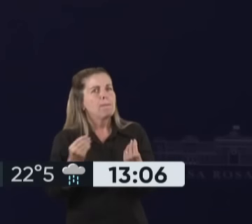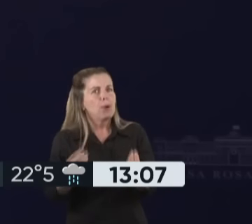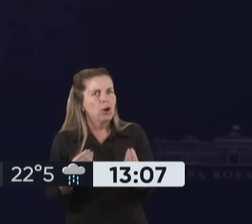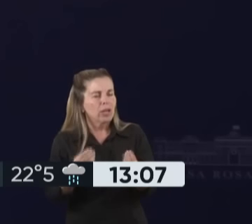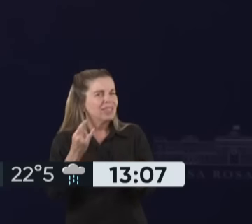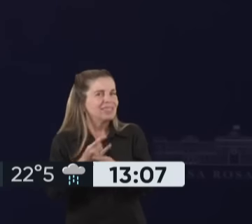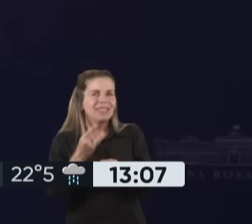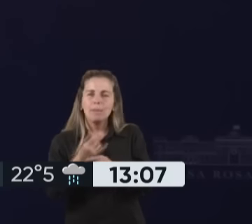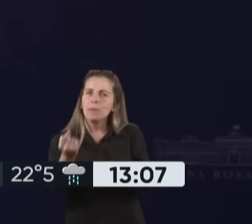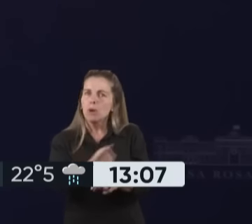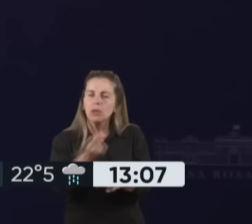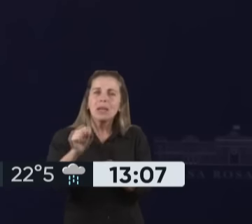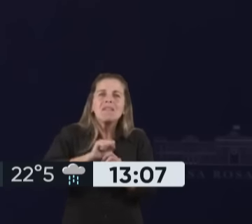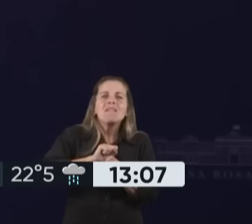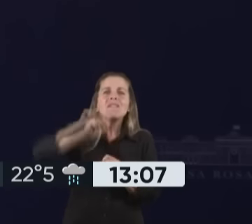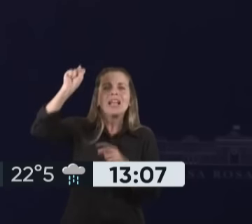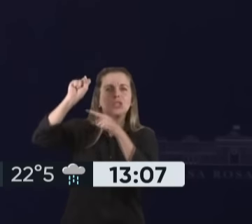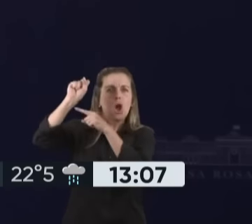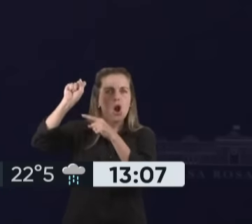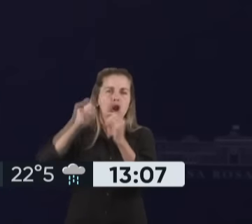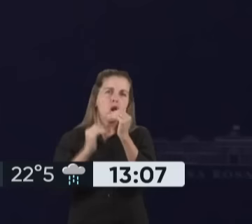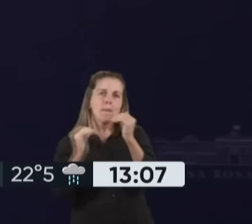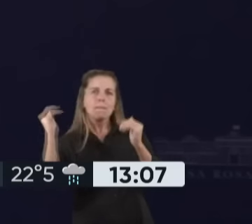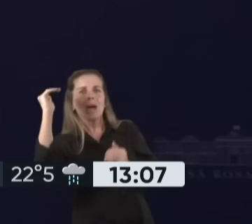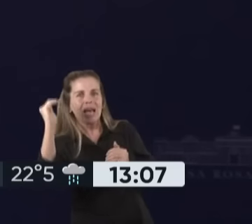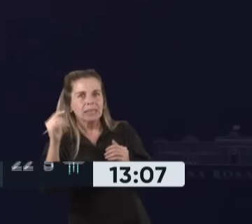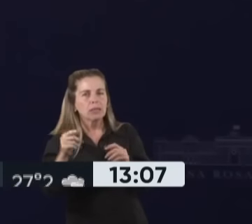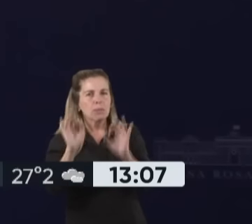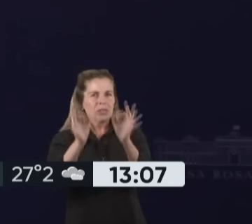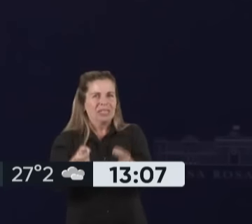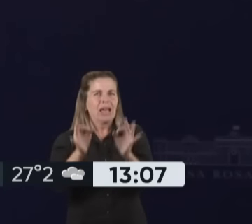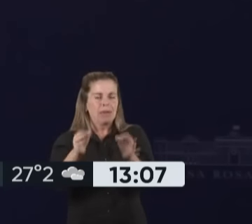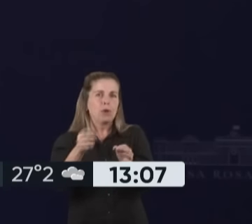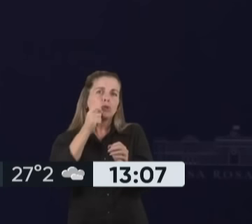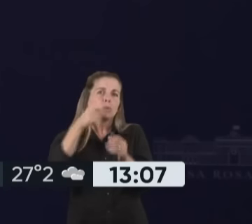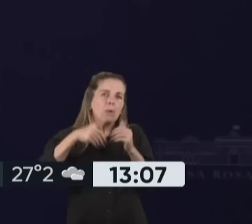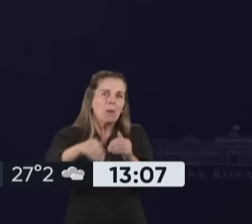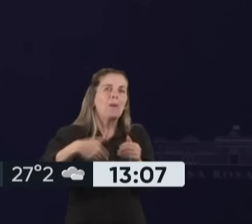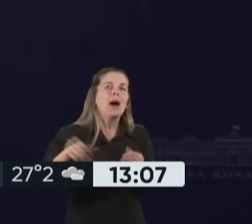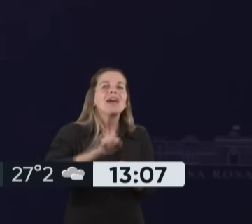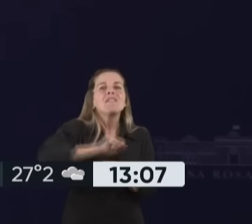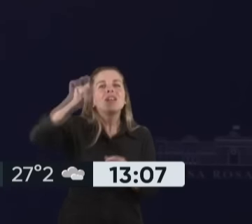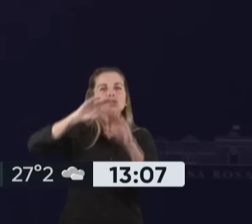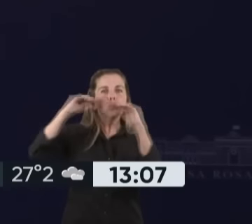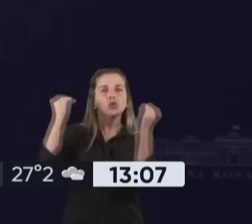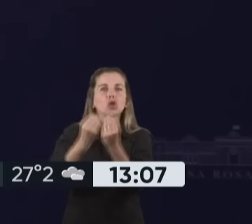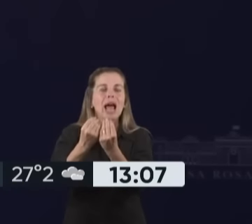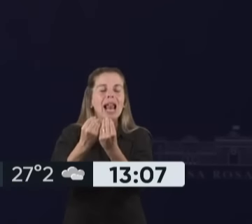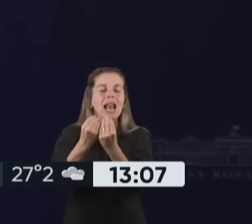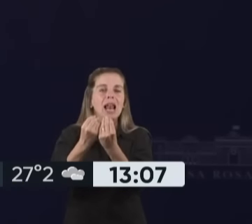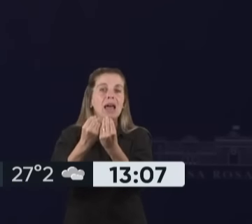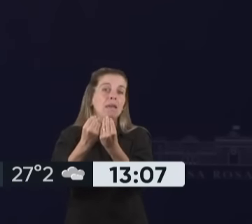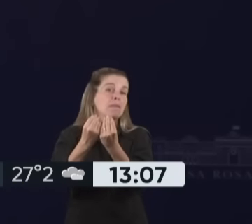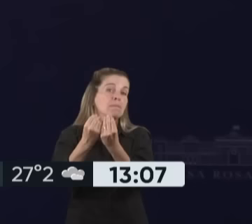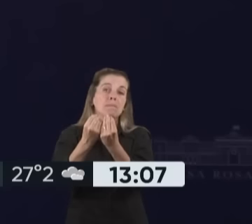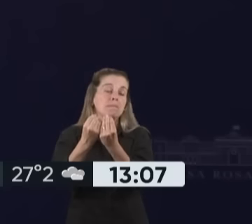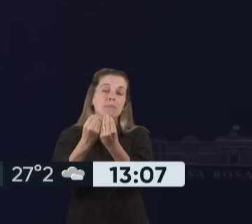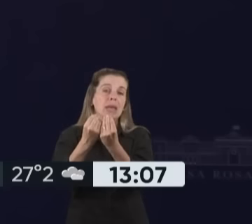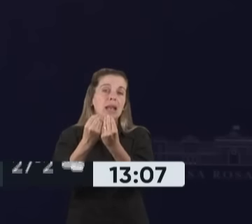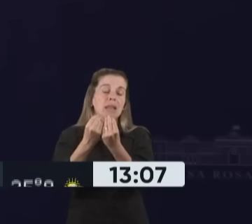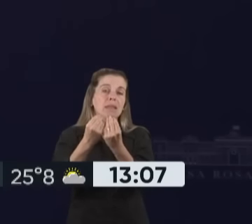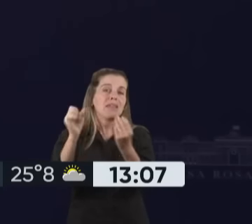habitualmente la inflación mayorista suele anticipar la inflación mayorista del futuro, de los índices